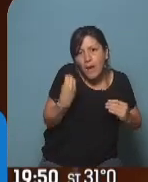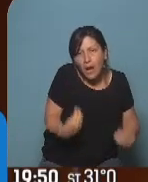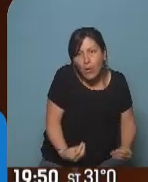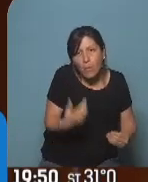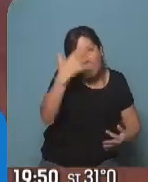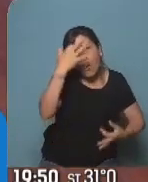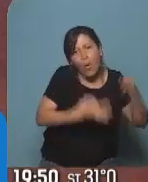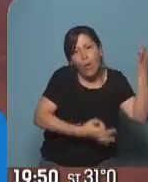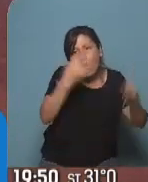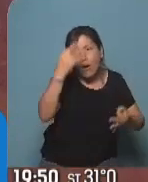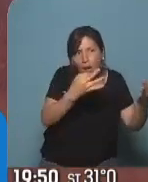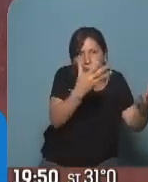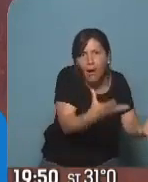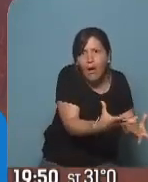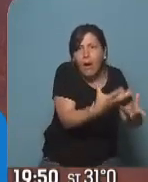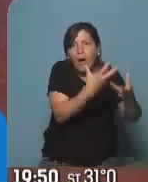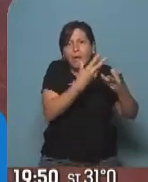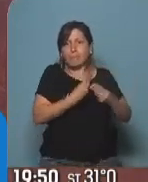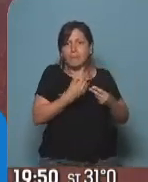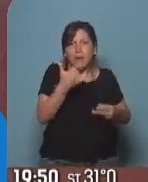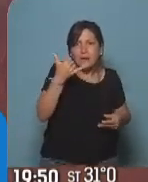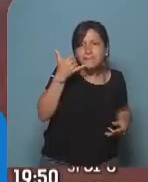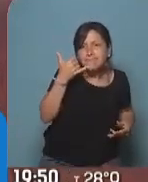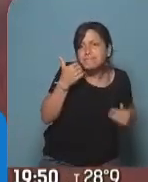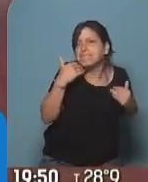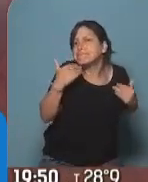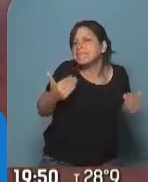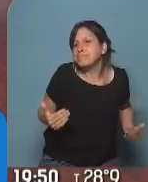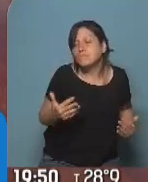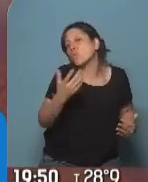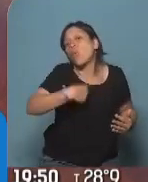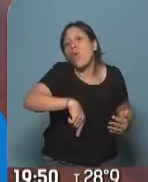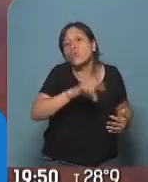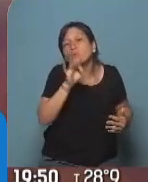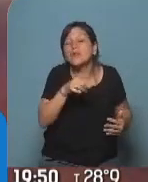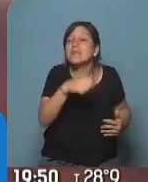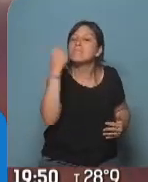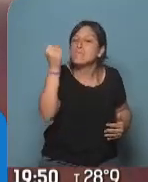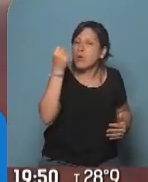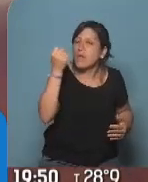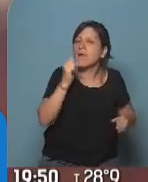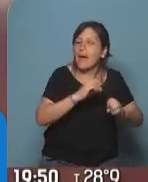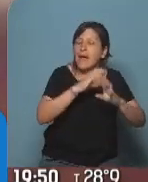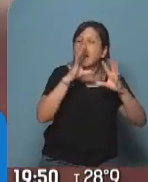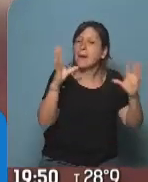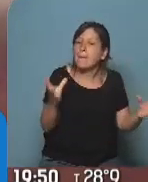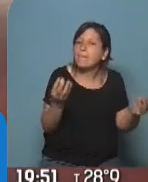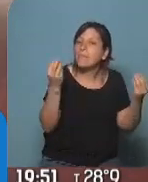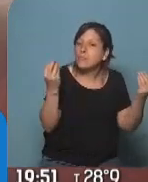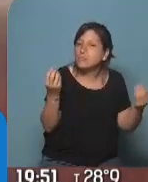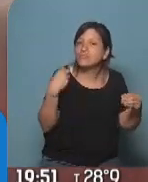de la coalición cívica- la información nosotros generalmente y esto es importante aclararlo porque ha habido